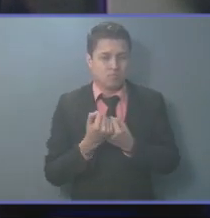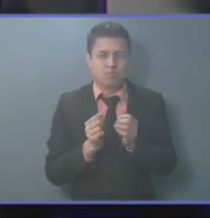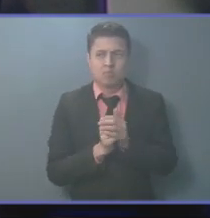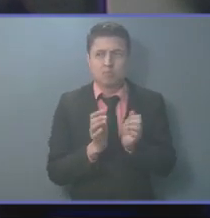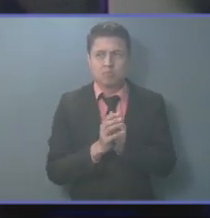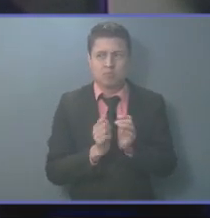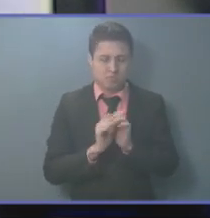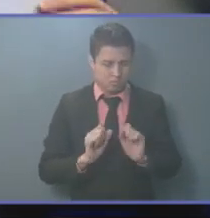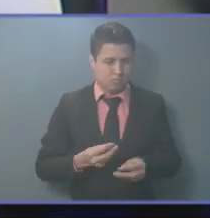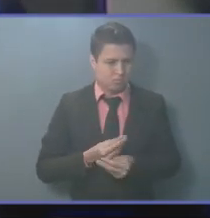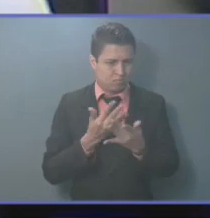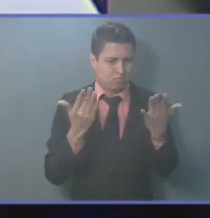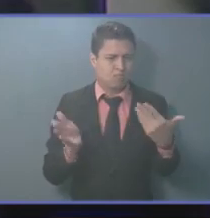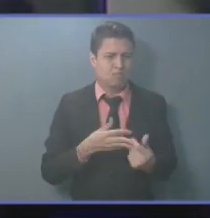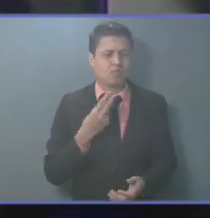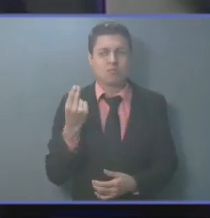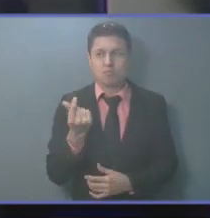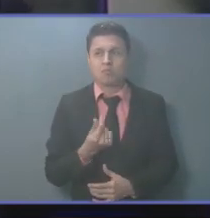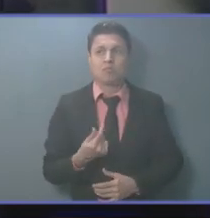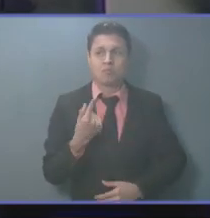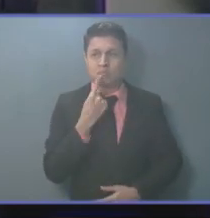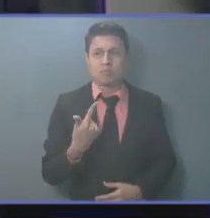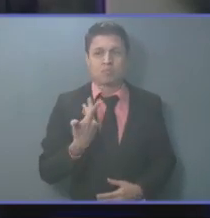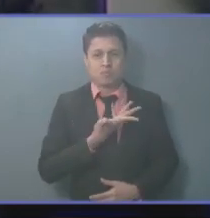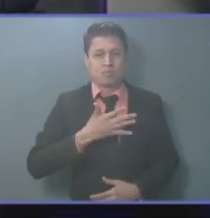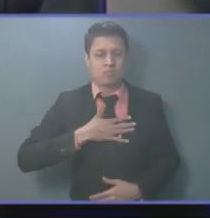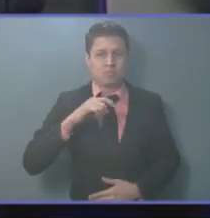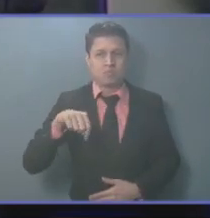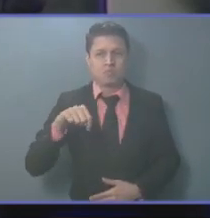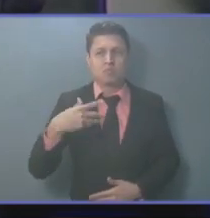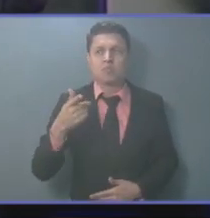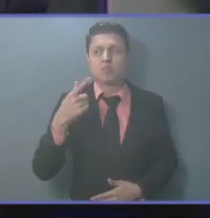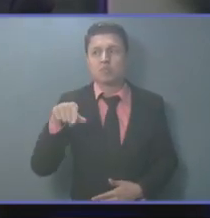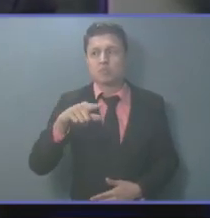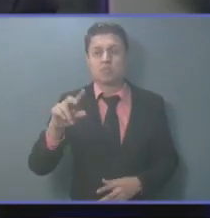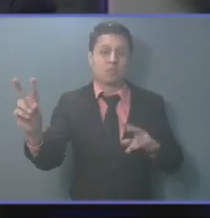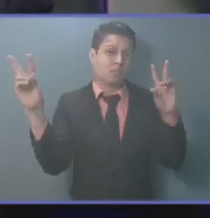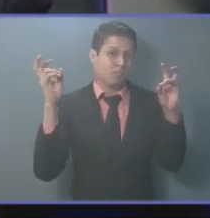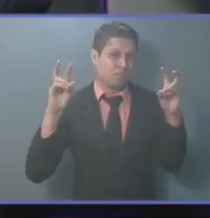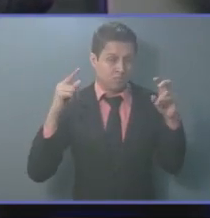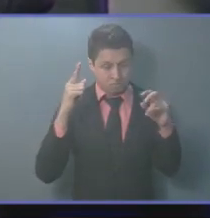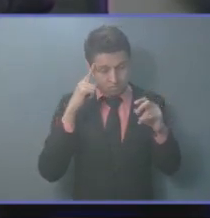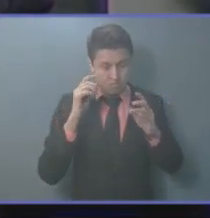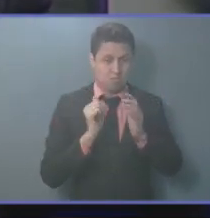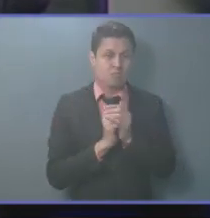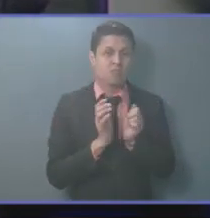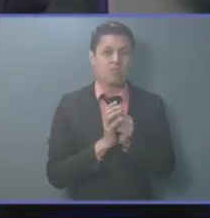el problema que tenían, o que supuestamente creían que tenía este